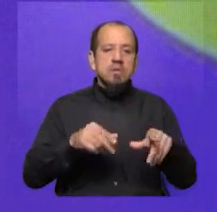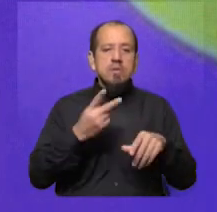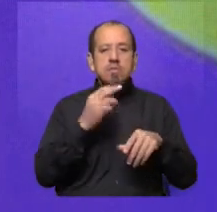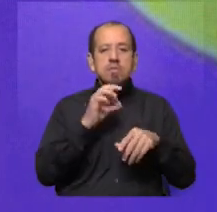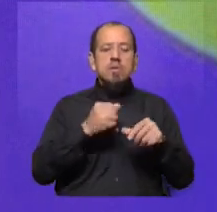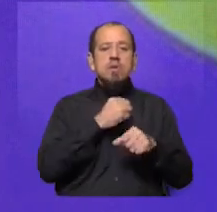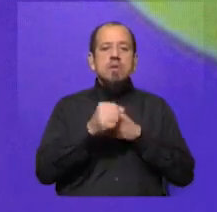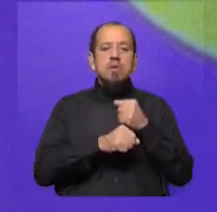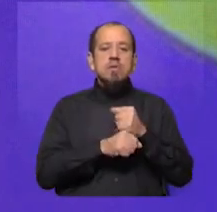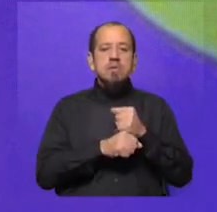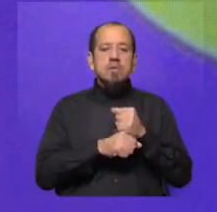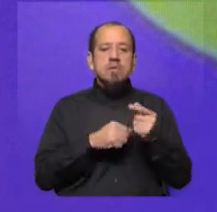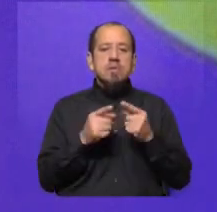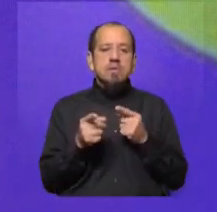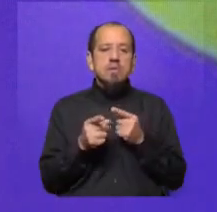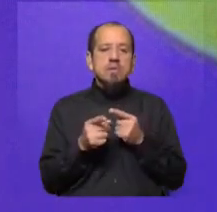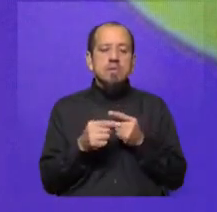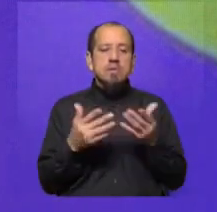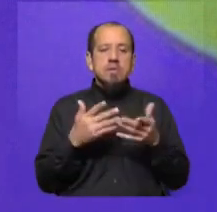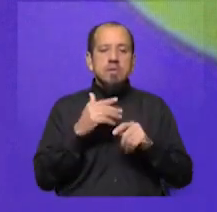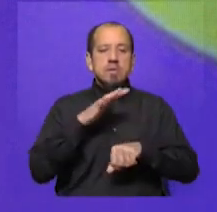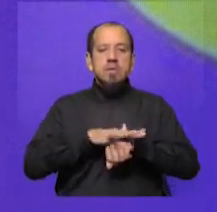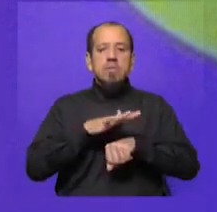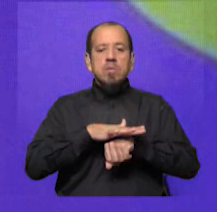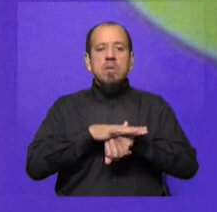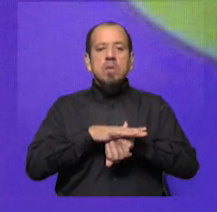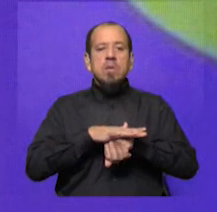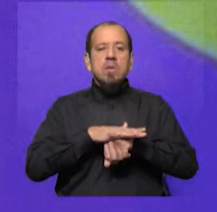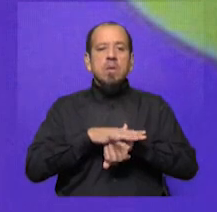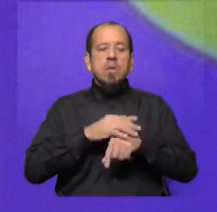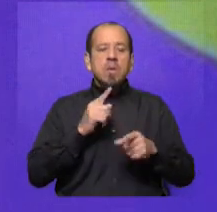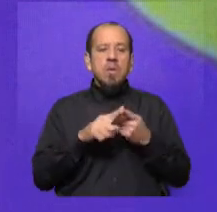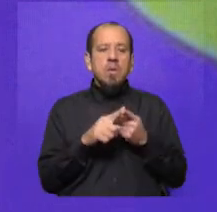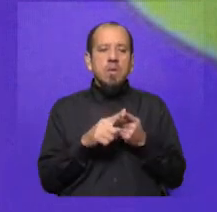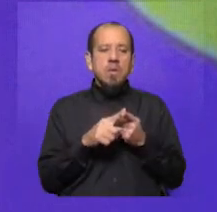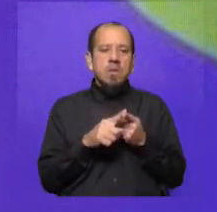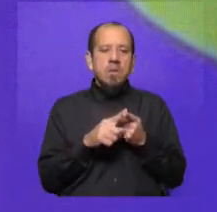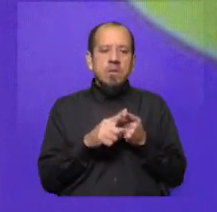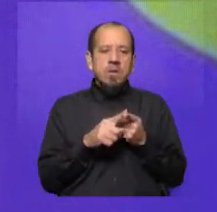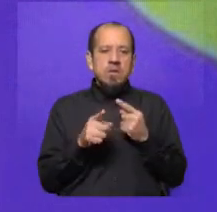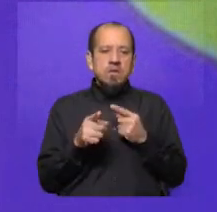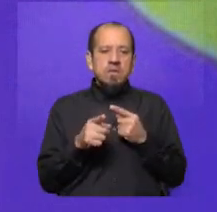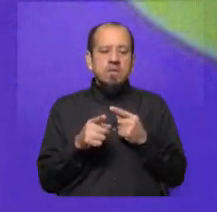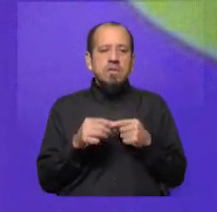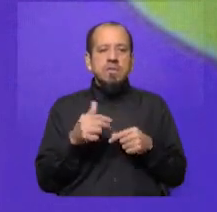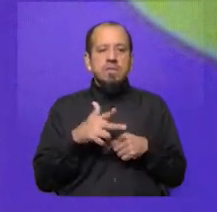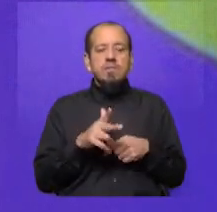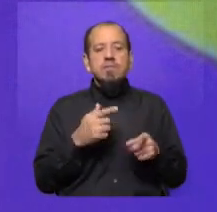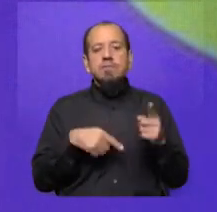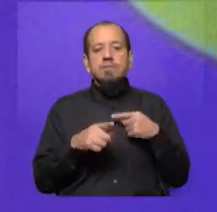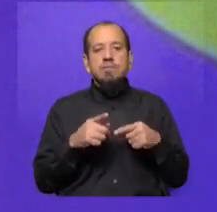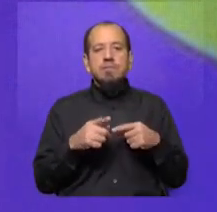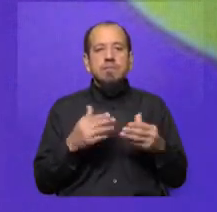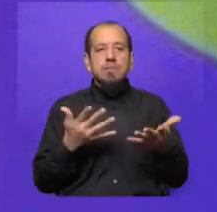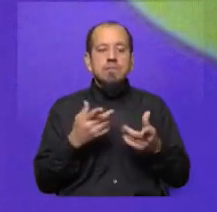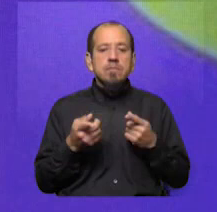20 años el año pasado dijimos bueno es momento de dar el paso y está y este y reservamos la fecha allí y este